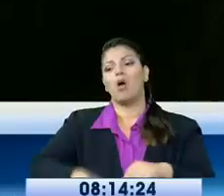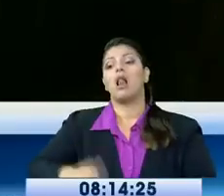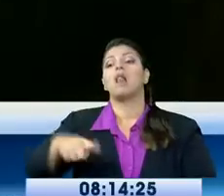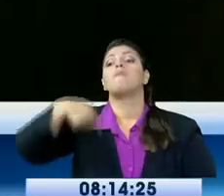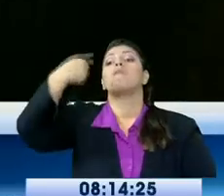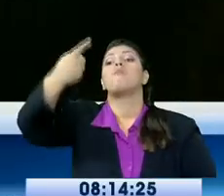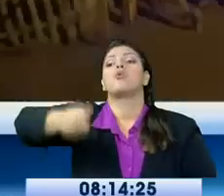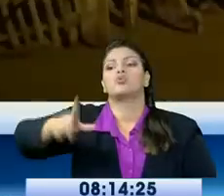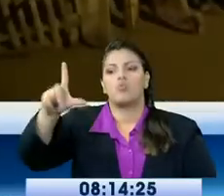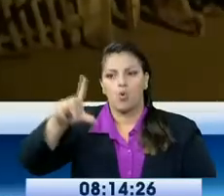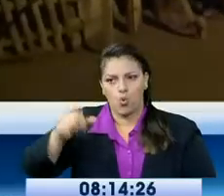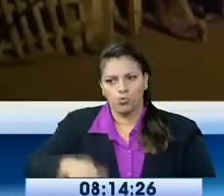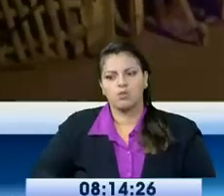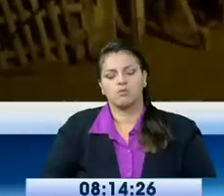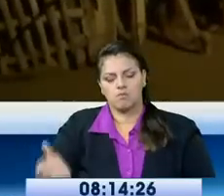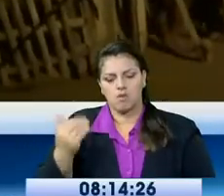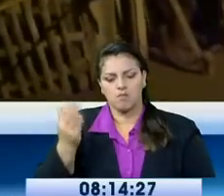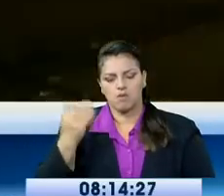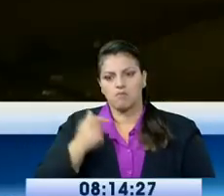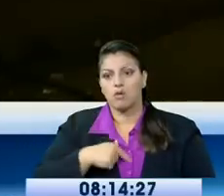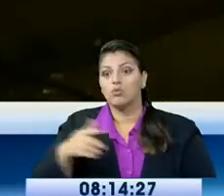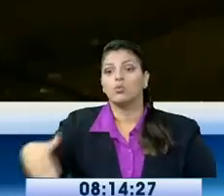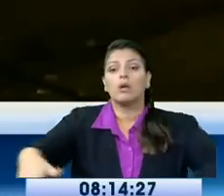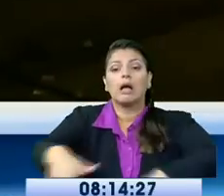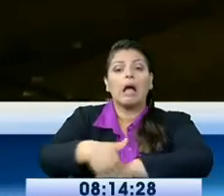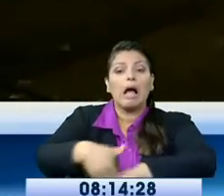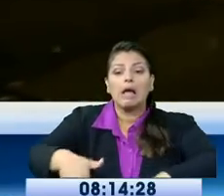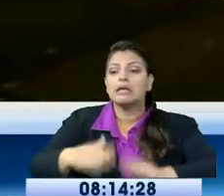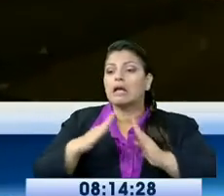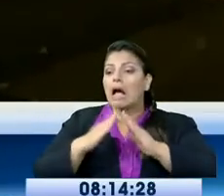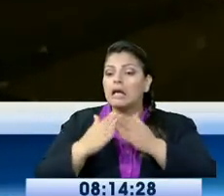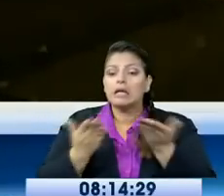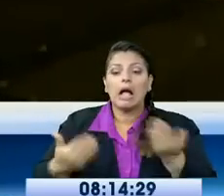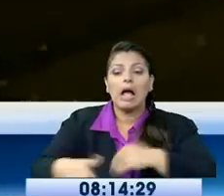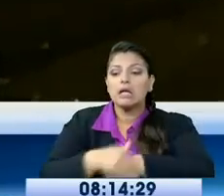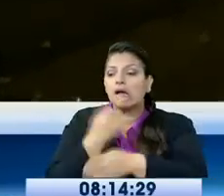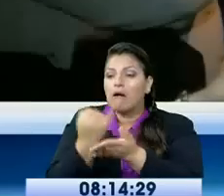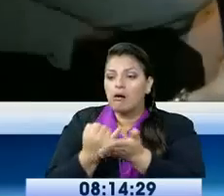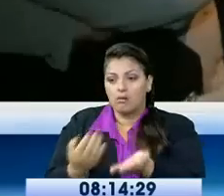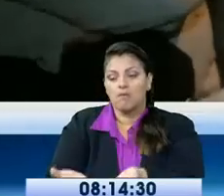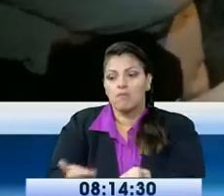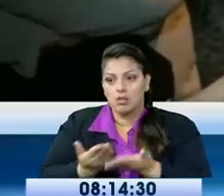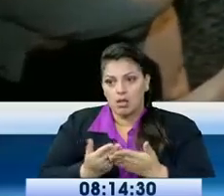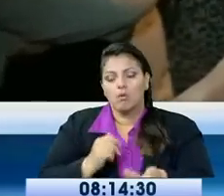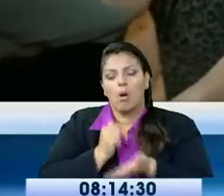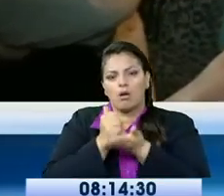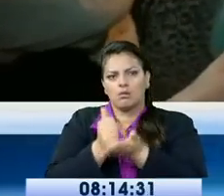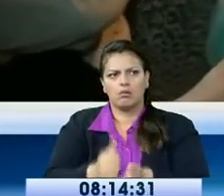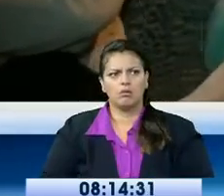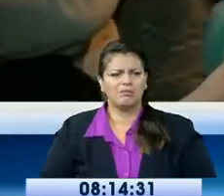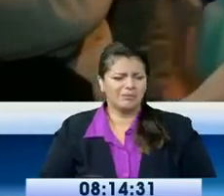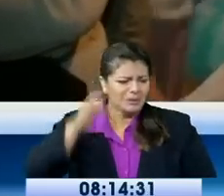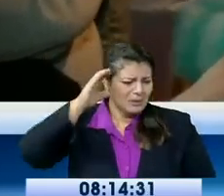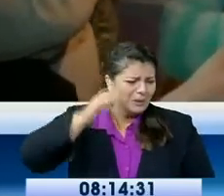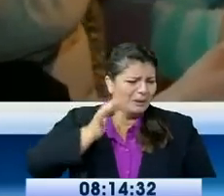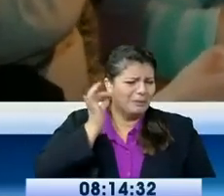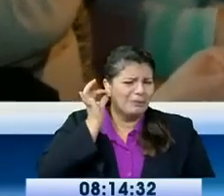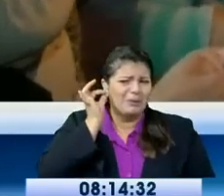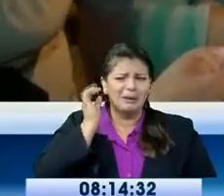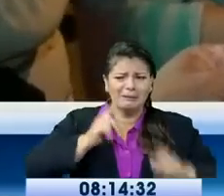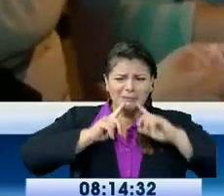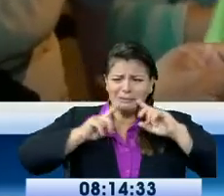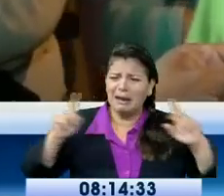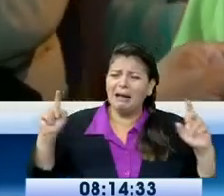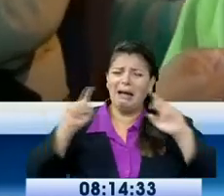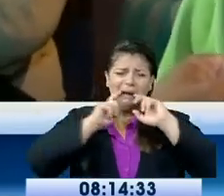Moradores del sector se alarmaron con los gritos que se escuchaban desde el domicilio de la fallecida. Sí, ella gritaba duro porque se escuchaba que